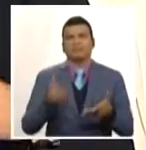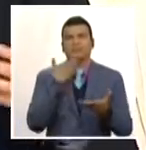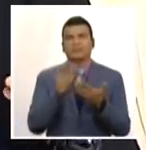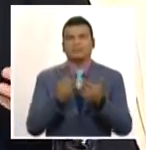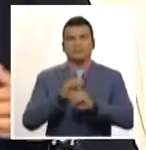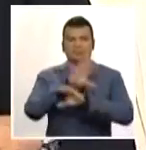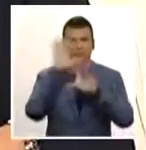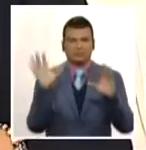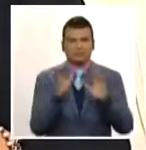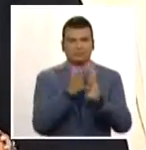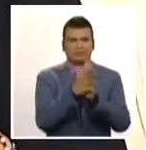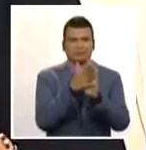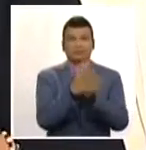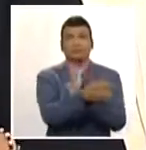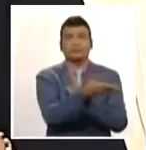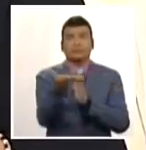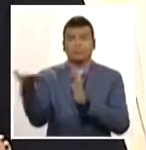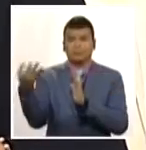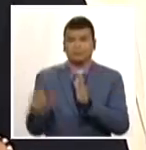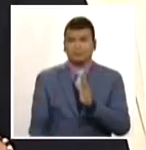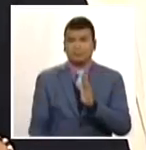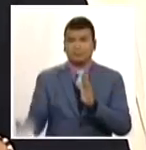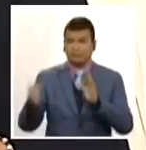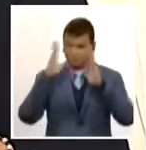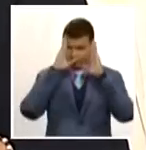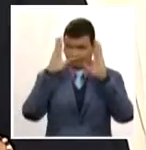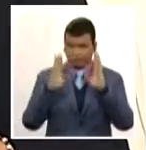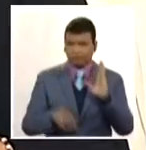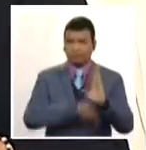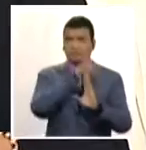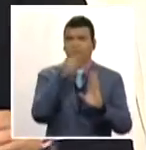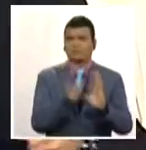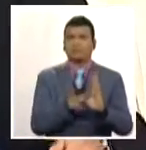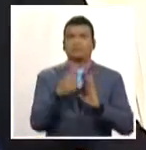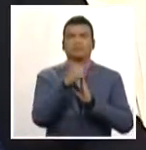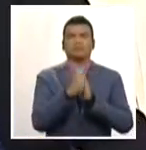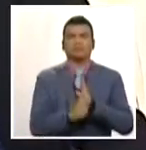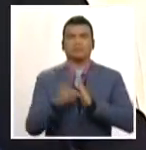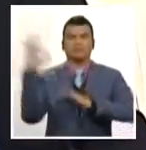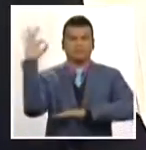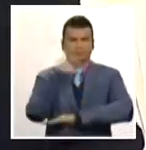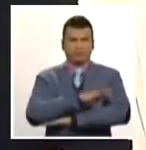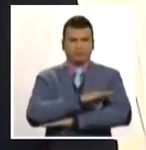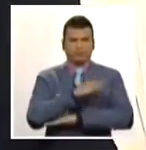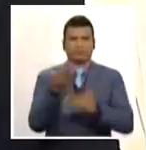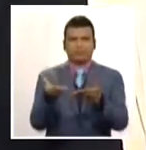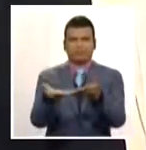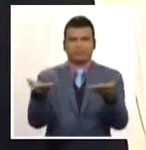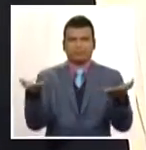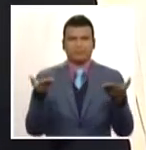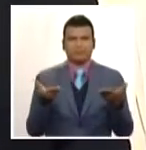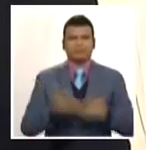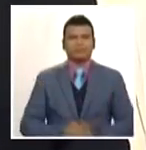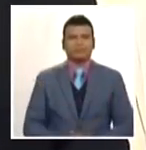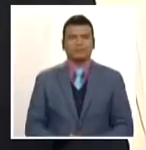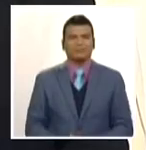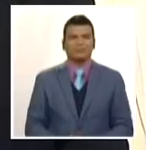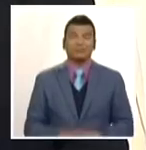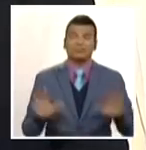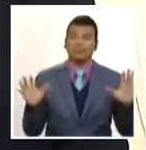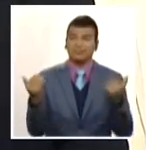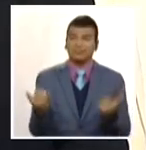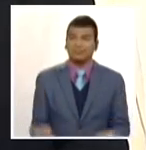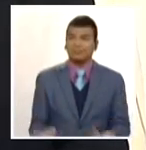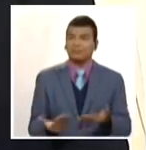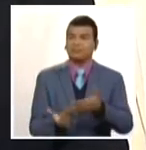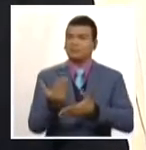para informarles a ustedes también que estén muy pendientes de todo lo que ocurre con la programación del canal regional Telepacífico. Pues bueno, hoy empiezo